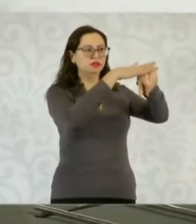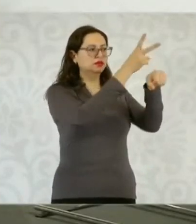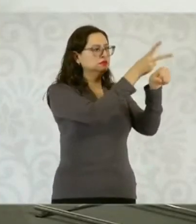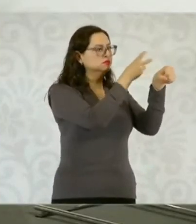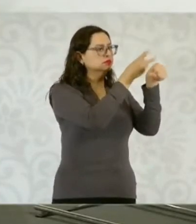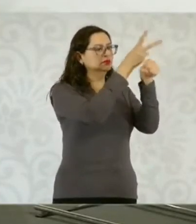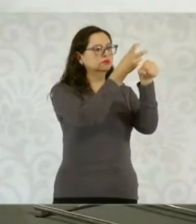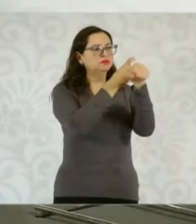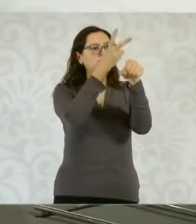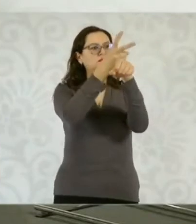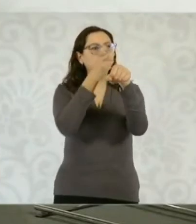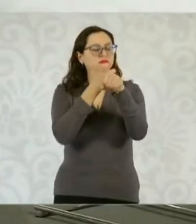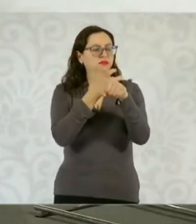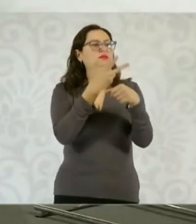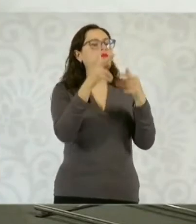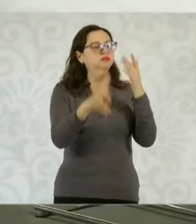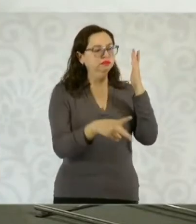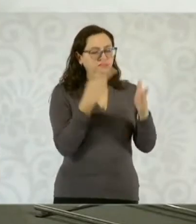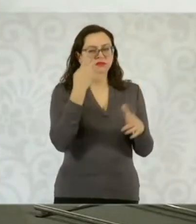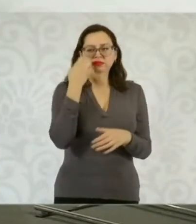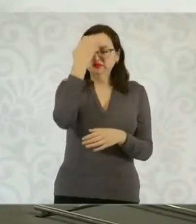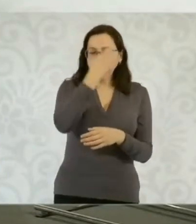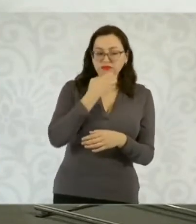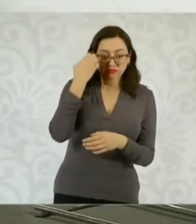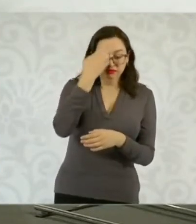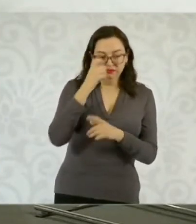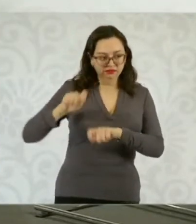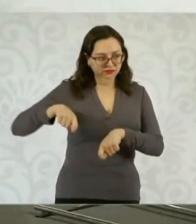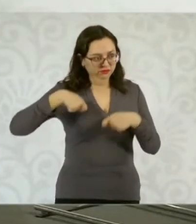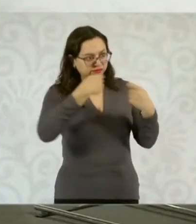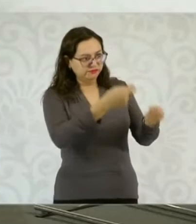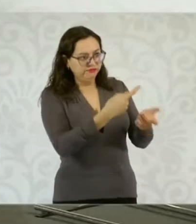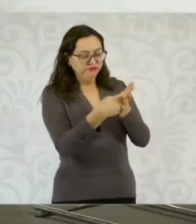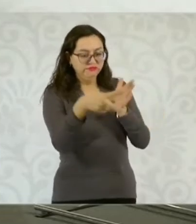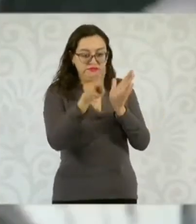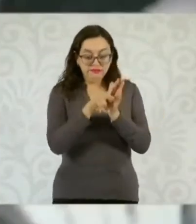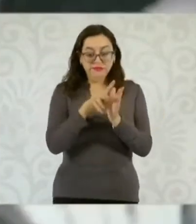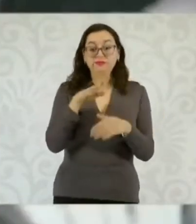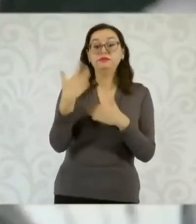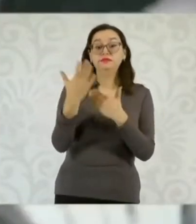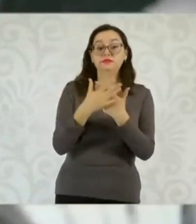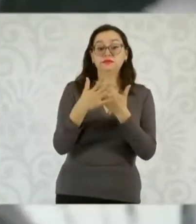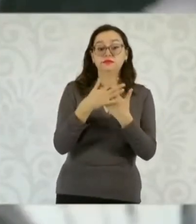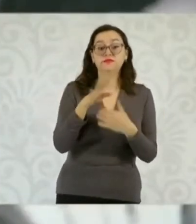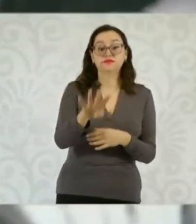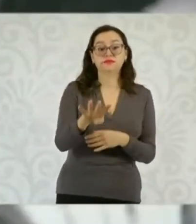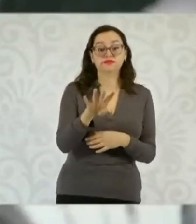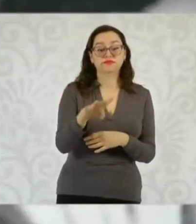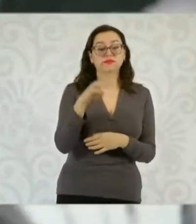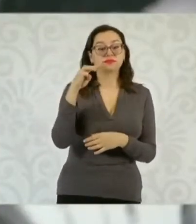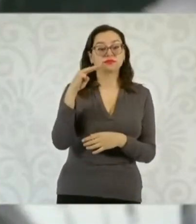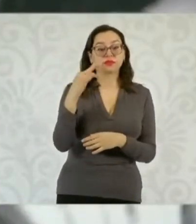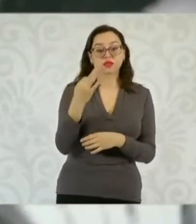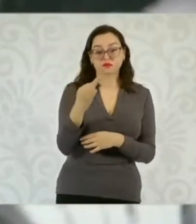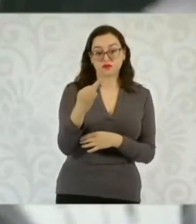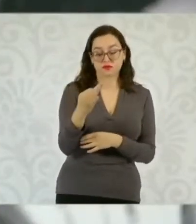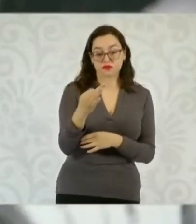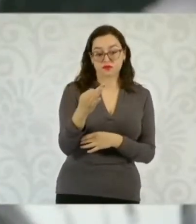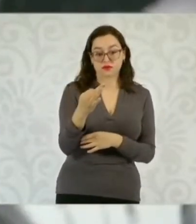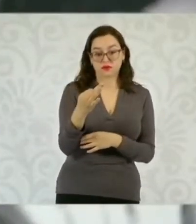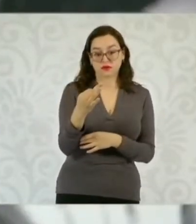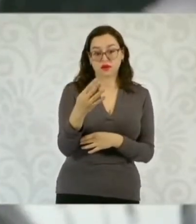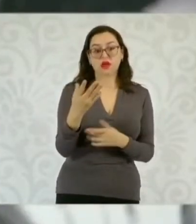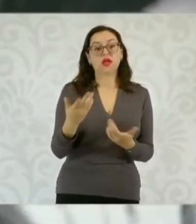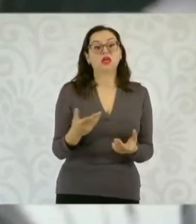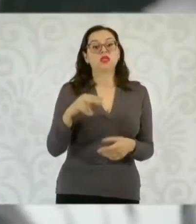en Salud para hacer la última asignación. Y este 19 de febrero se cierra ya toda la adscripción